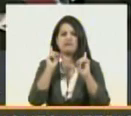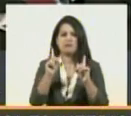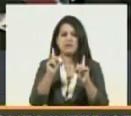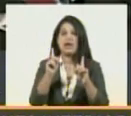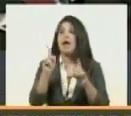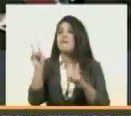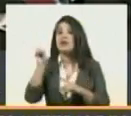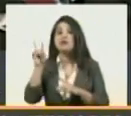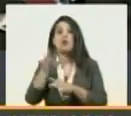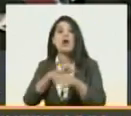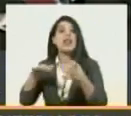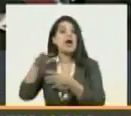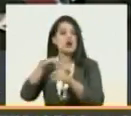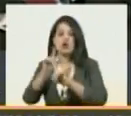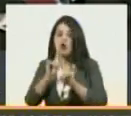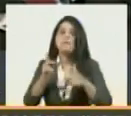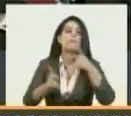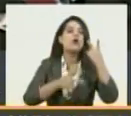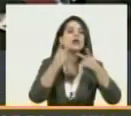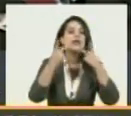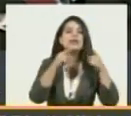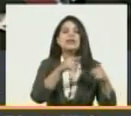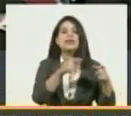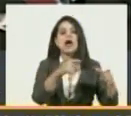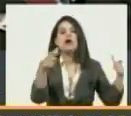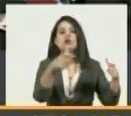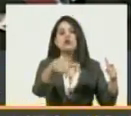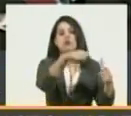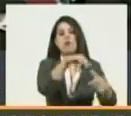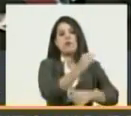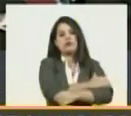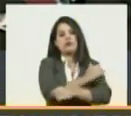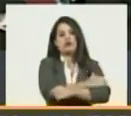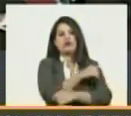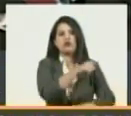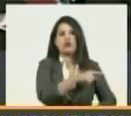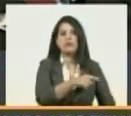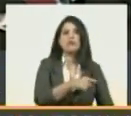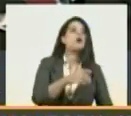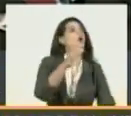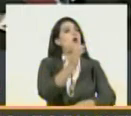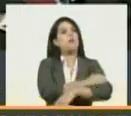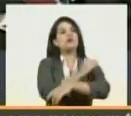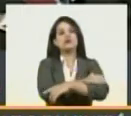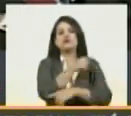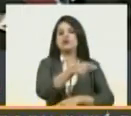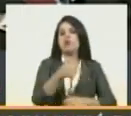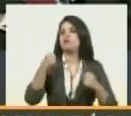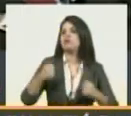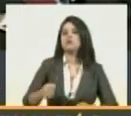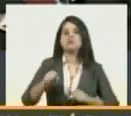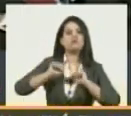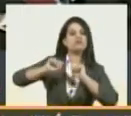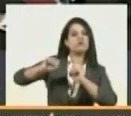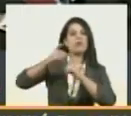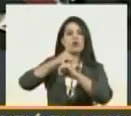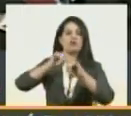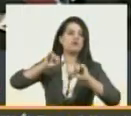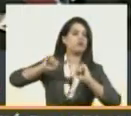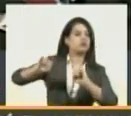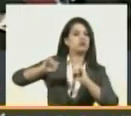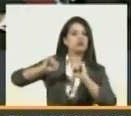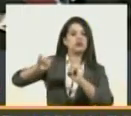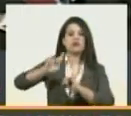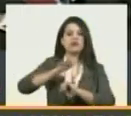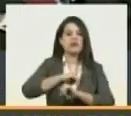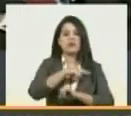es la crisis política de una oposición que se resiste a los mecanismos democráticos, que se resiste